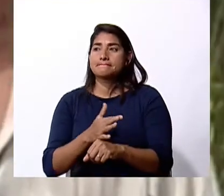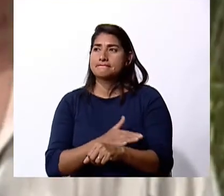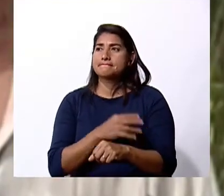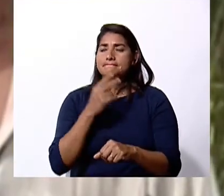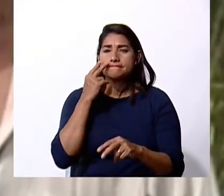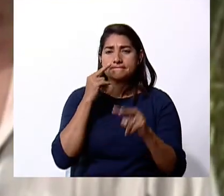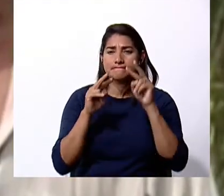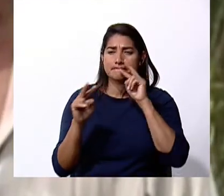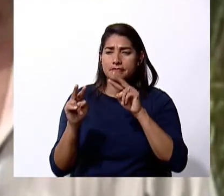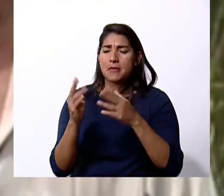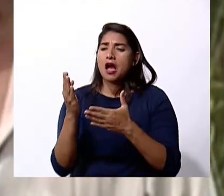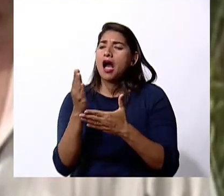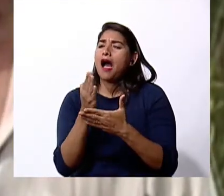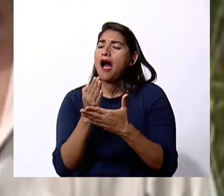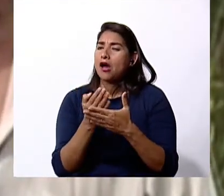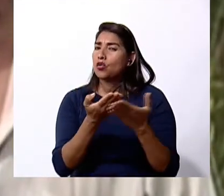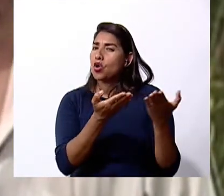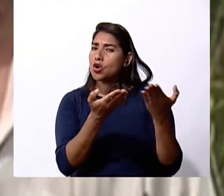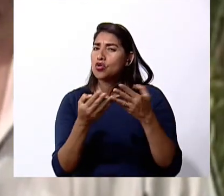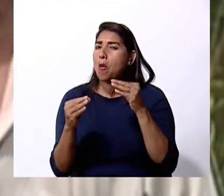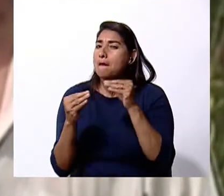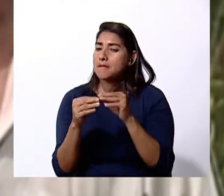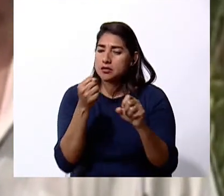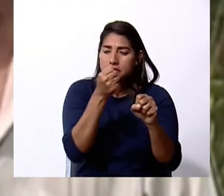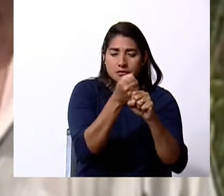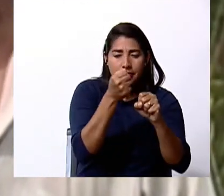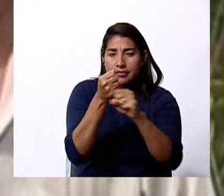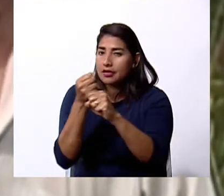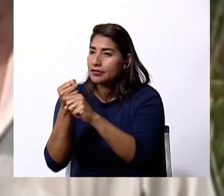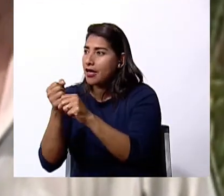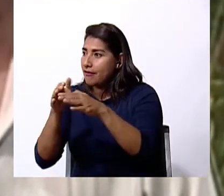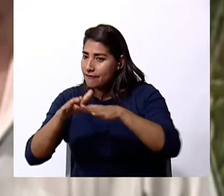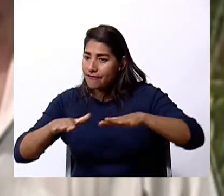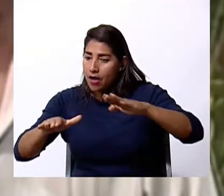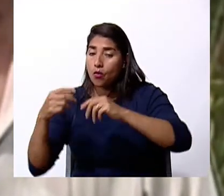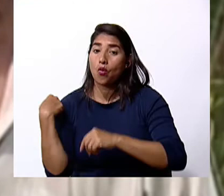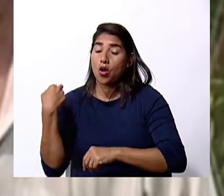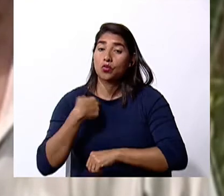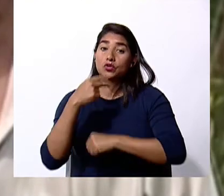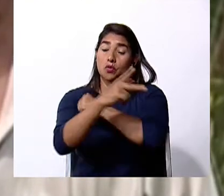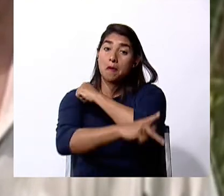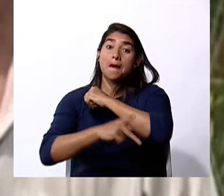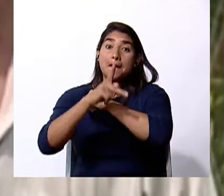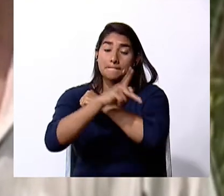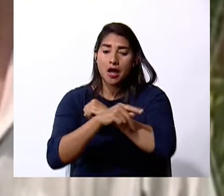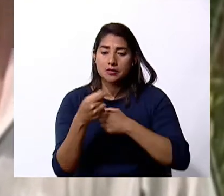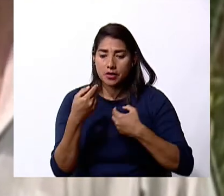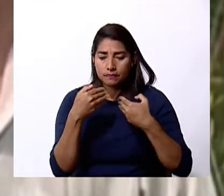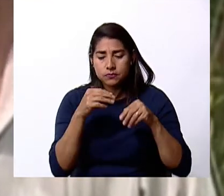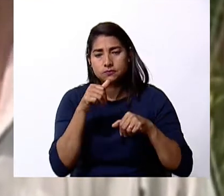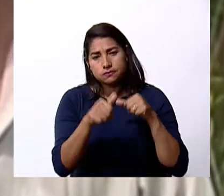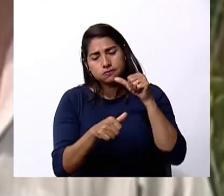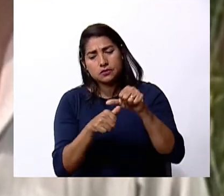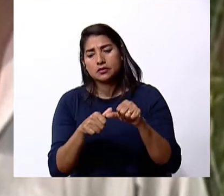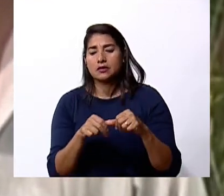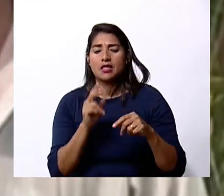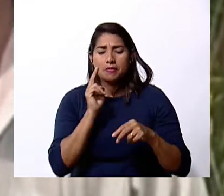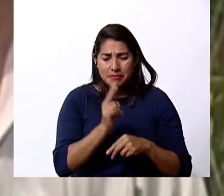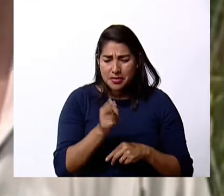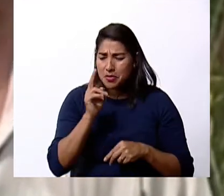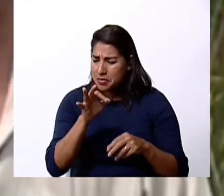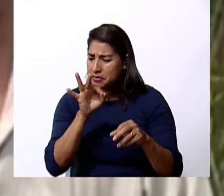Un factor que podía traer más empleo a nuestro país, ¿verdad? Para salir tal vez de lo que es